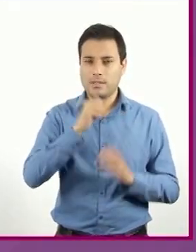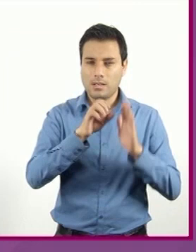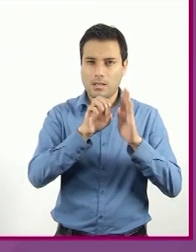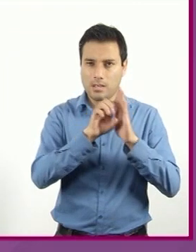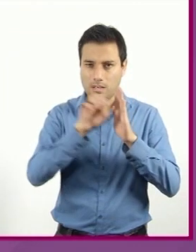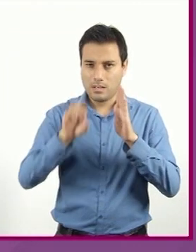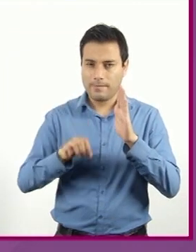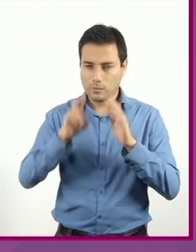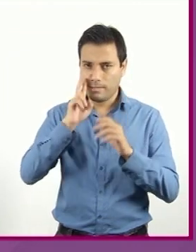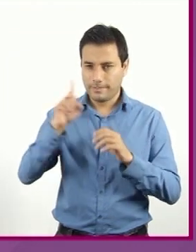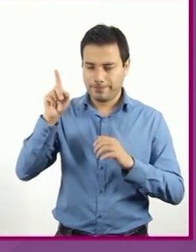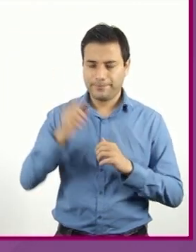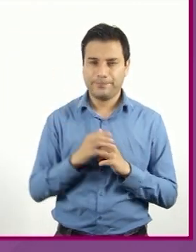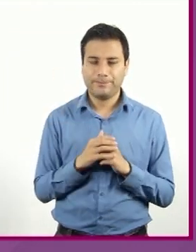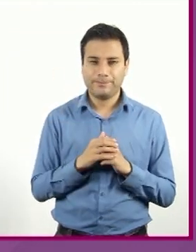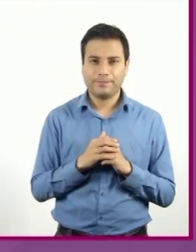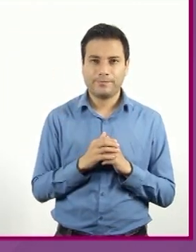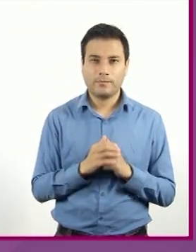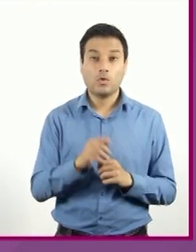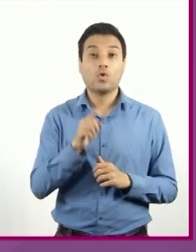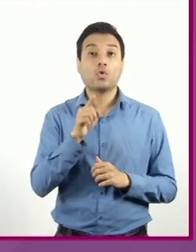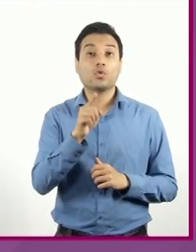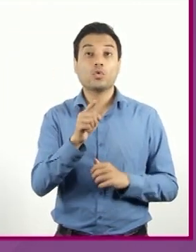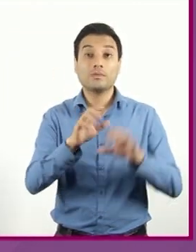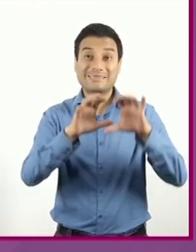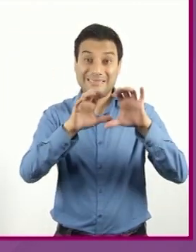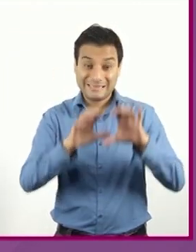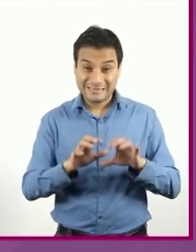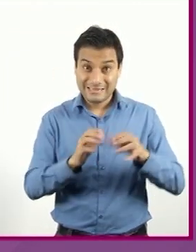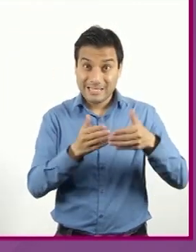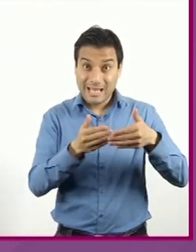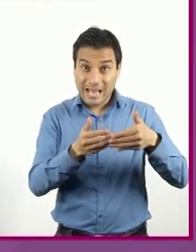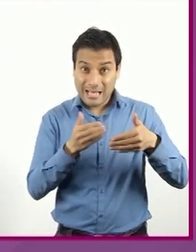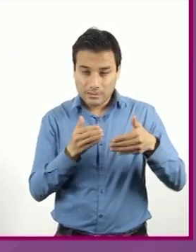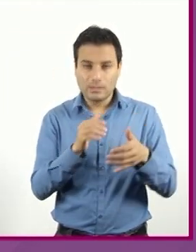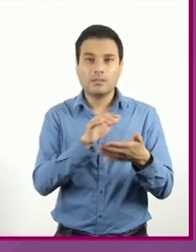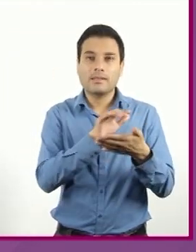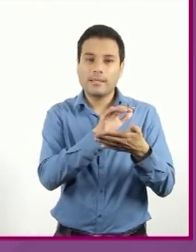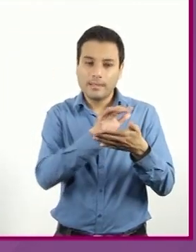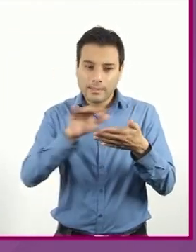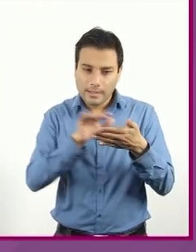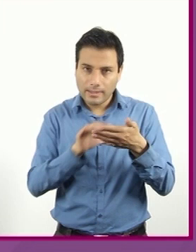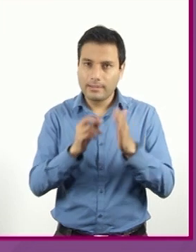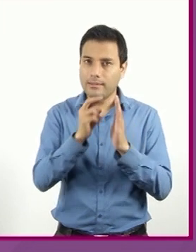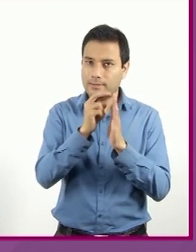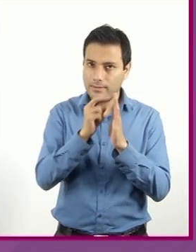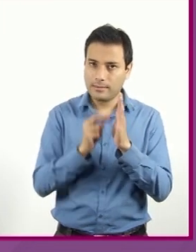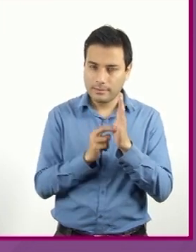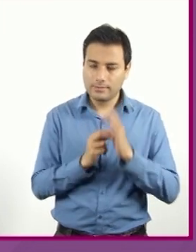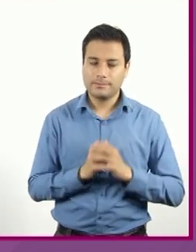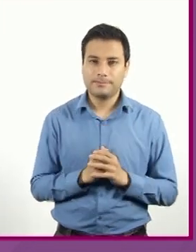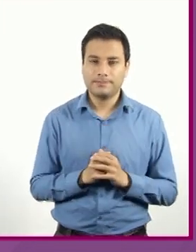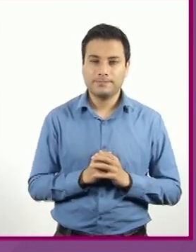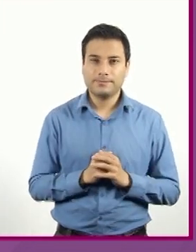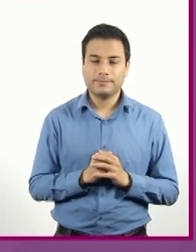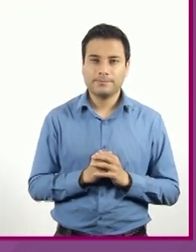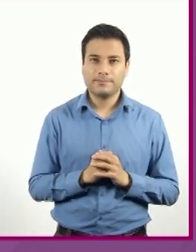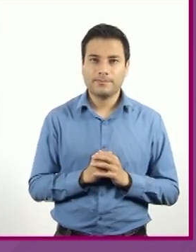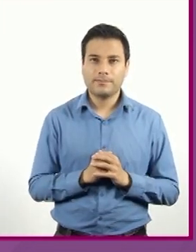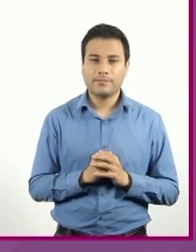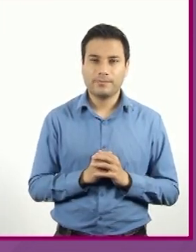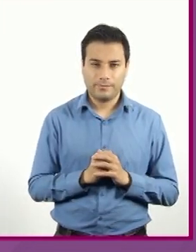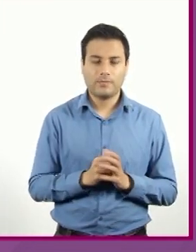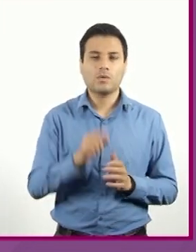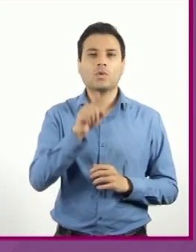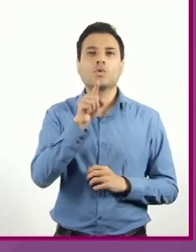Observen. Antes de llenar la solicitud, lea las siguientes instrucciones. Coloque los